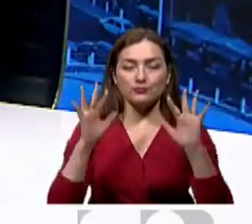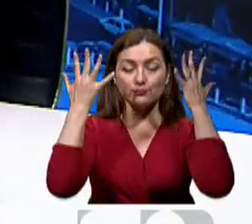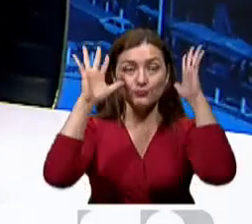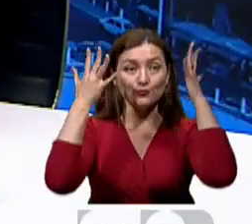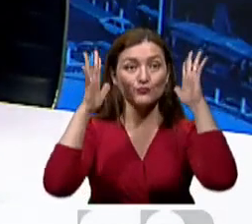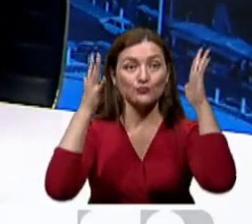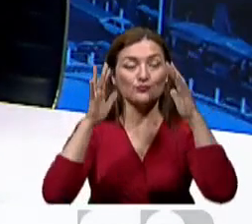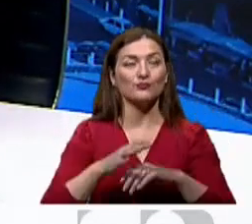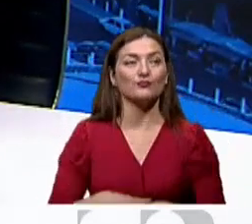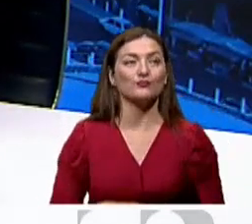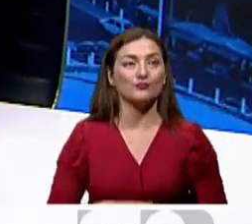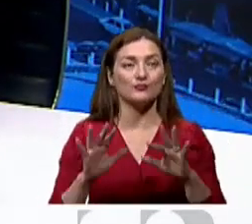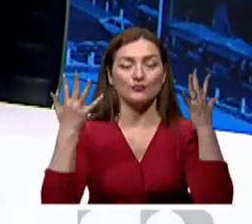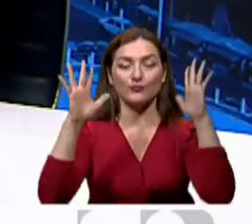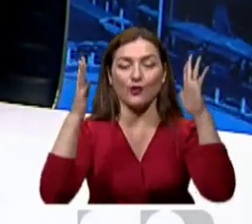¡Aplausos para Camila!